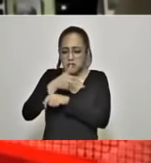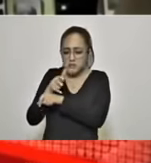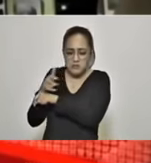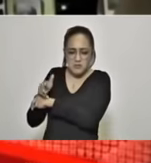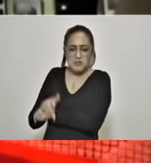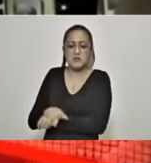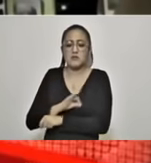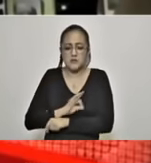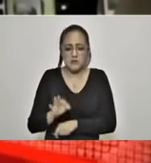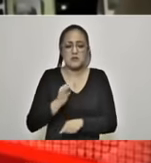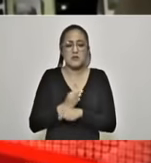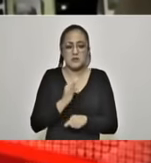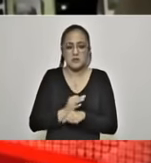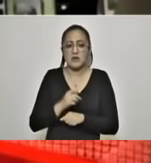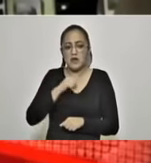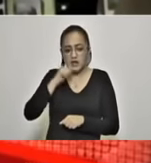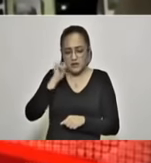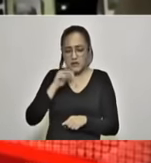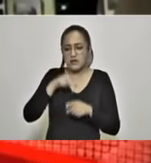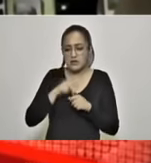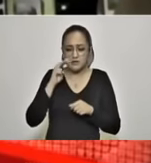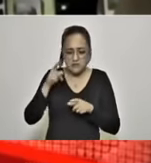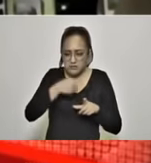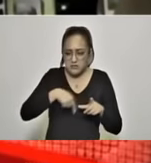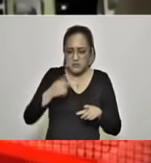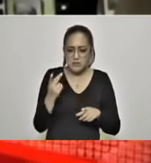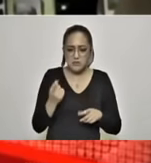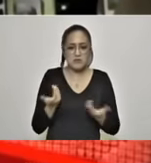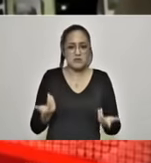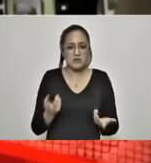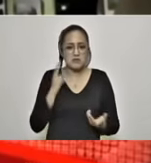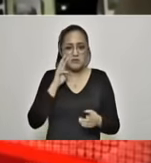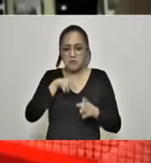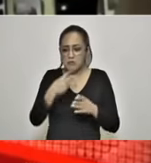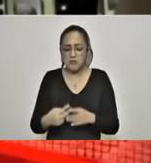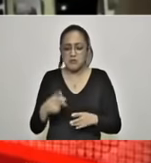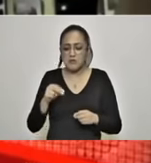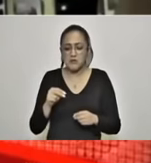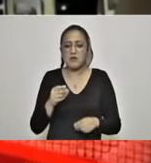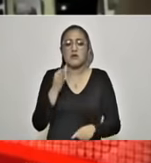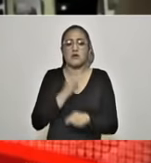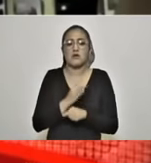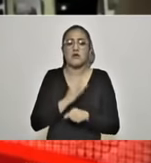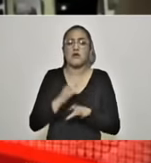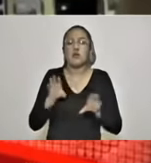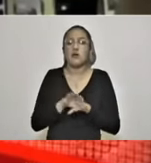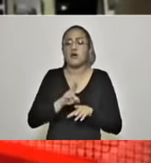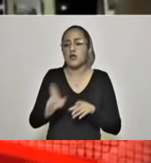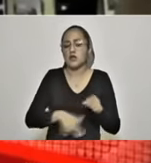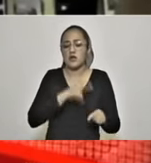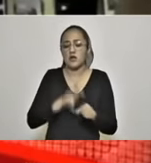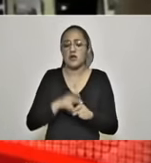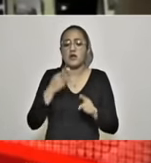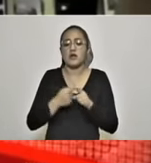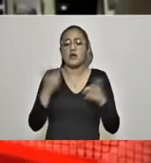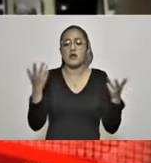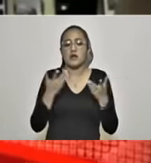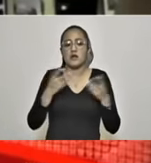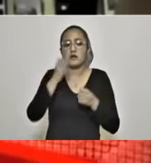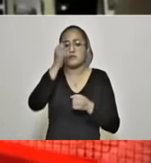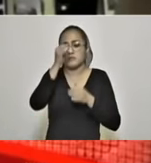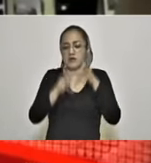transmitiéndose en redes sociales ayer de un perrito en el socavón y no fue que cayera se forma por la propia naturaleza en que se dan los